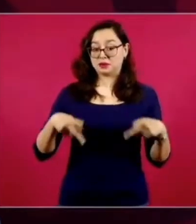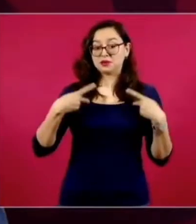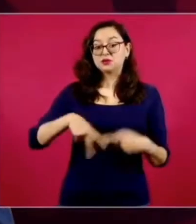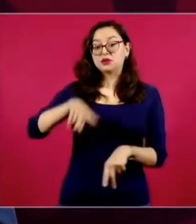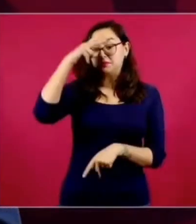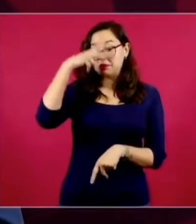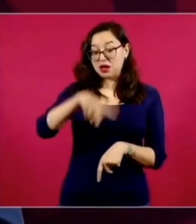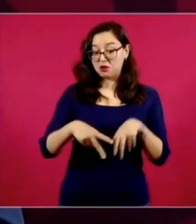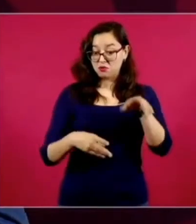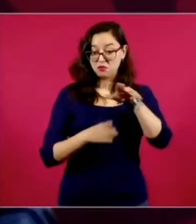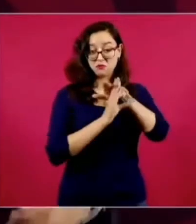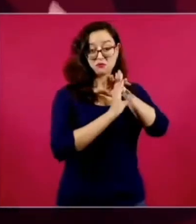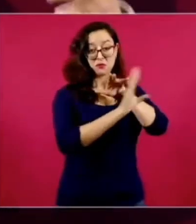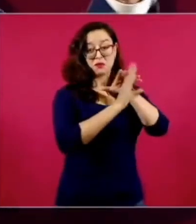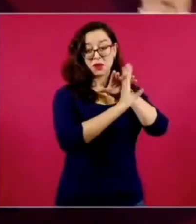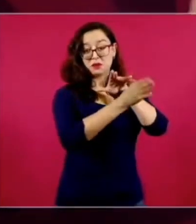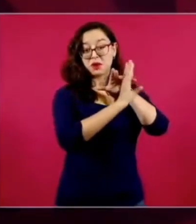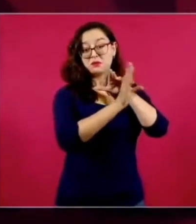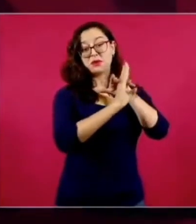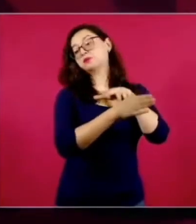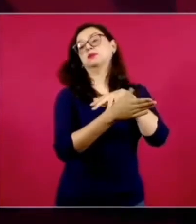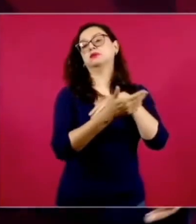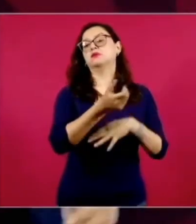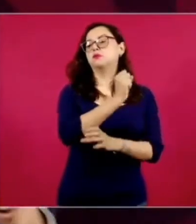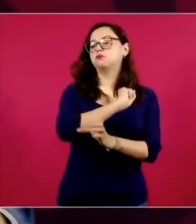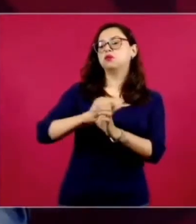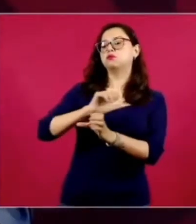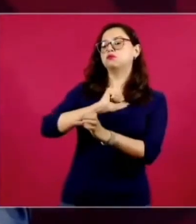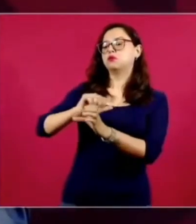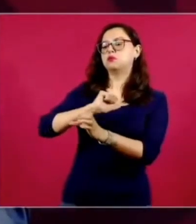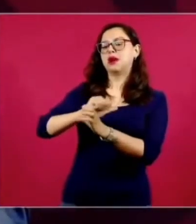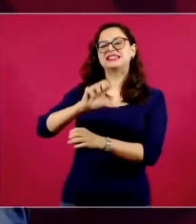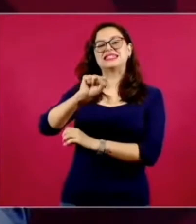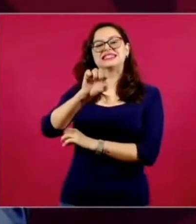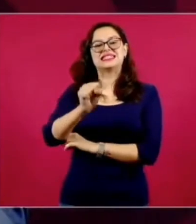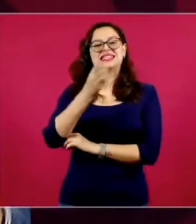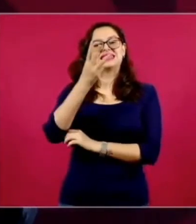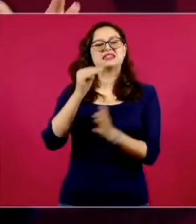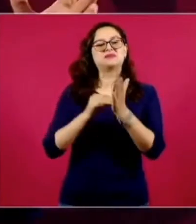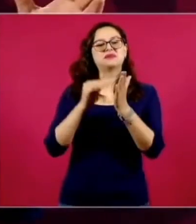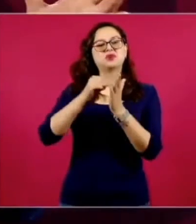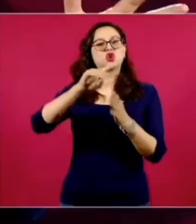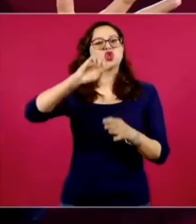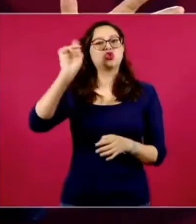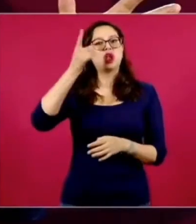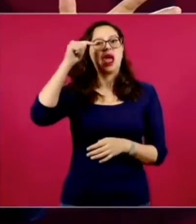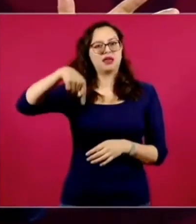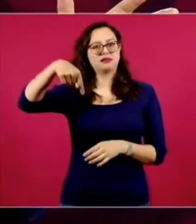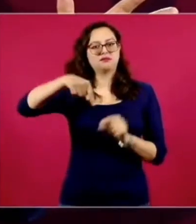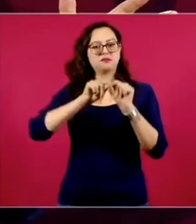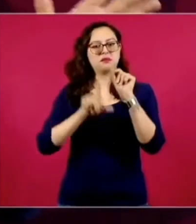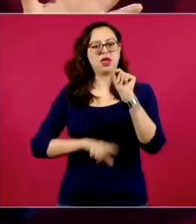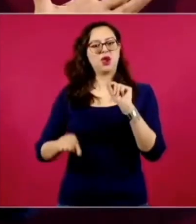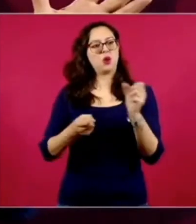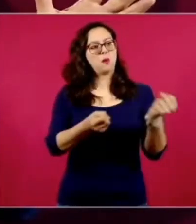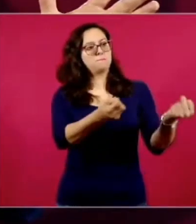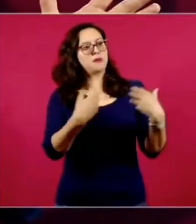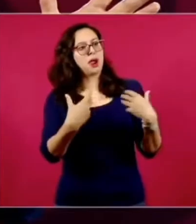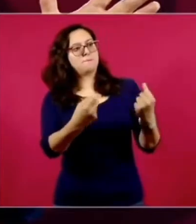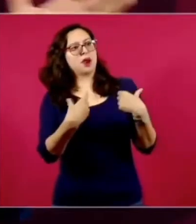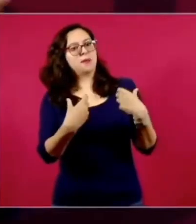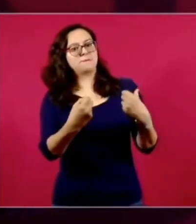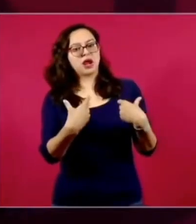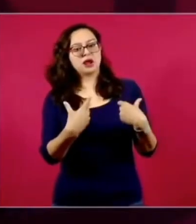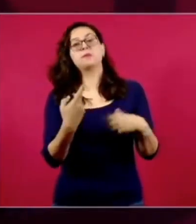mexicanos, si envían 63,000 millones de dólares,